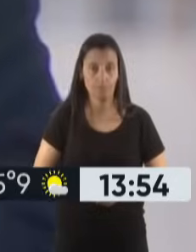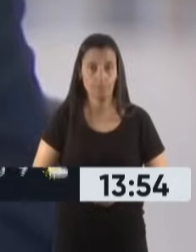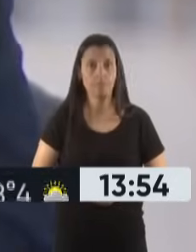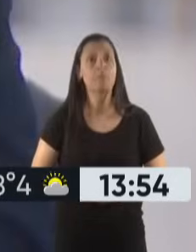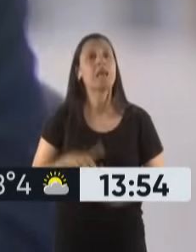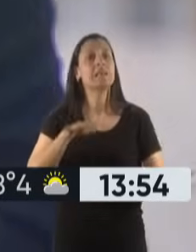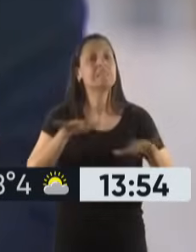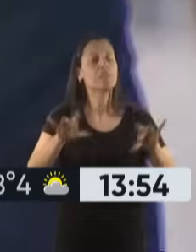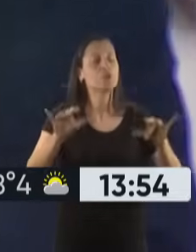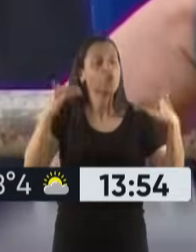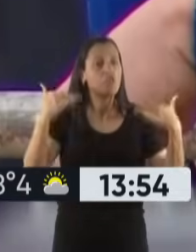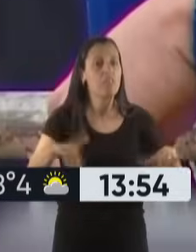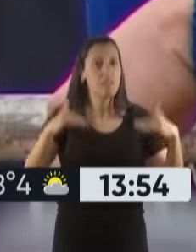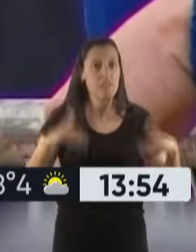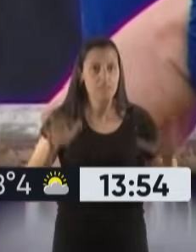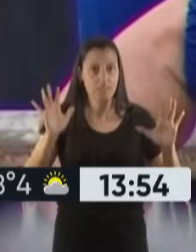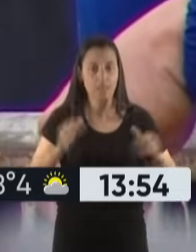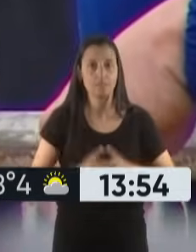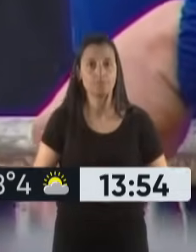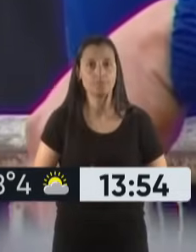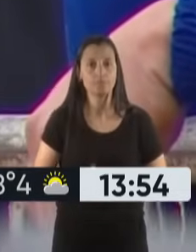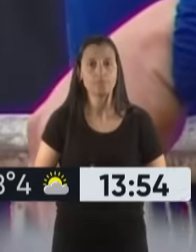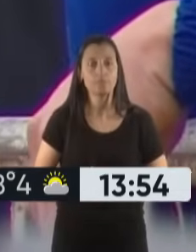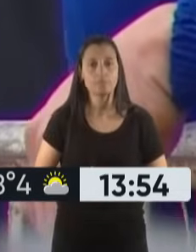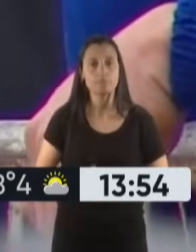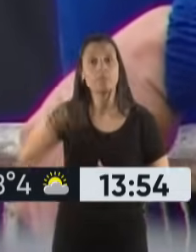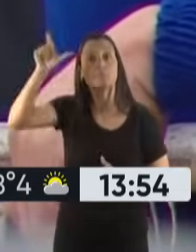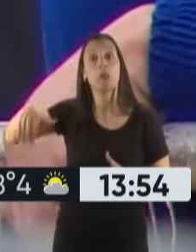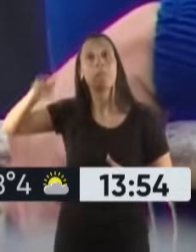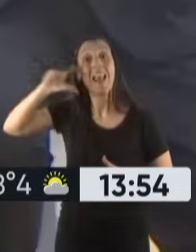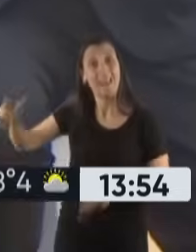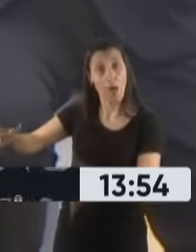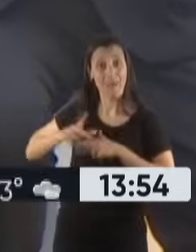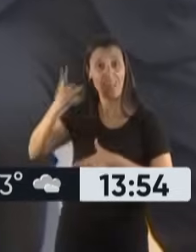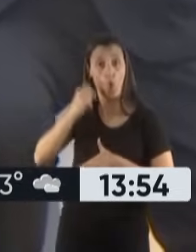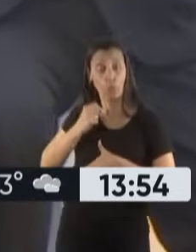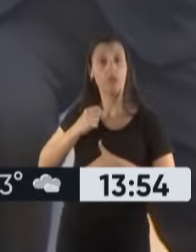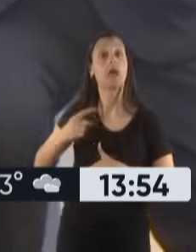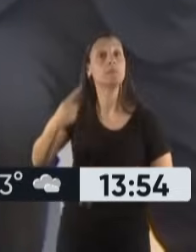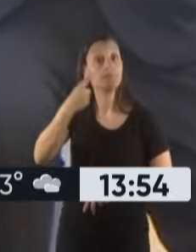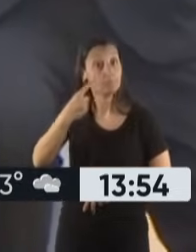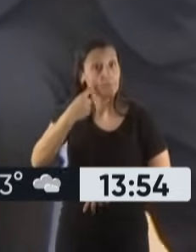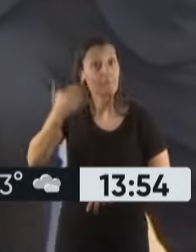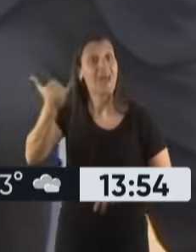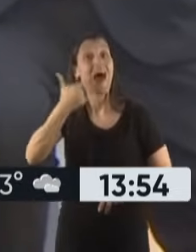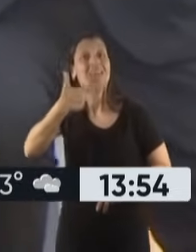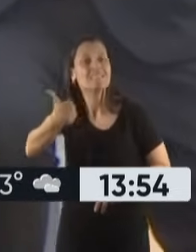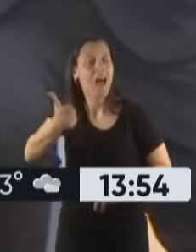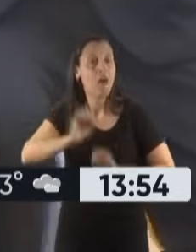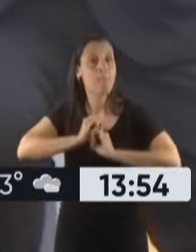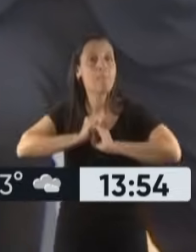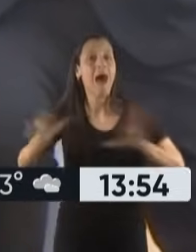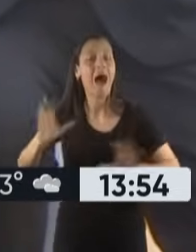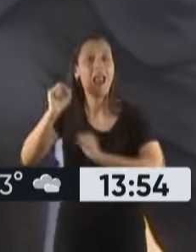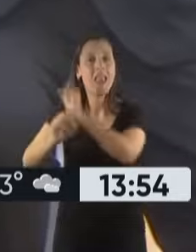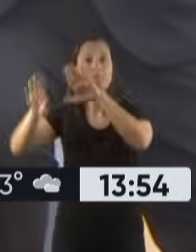En situaciones muy adversas, cuando llegamos, Malena vino un día y me dijo, che, mirá que Aiza está muy mal.